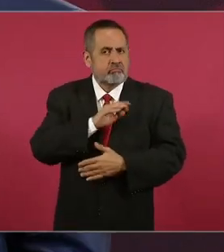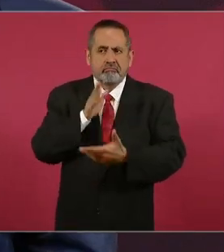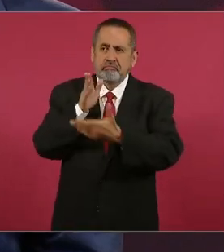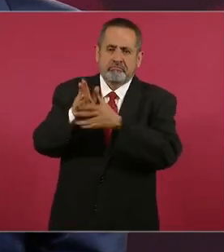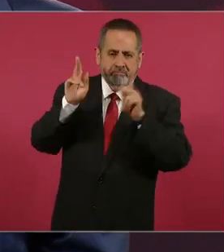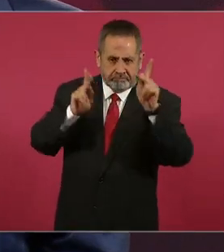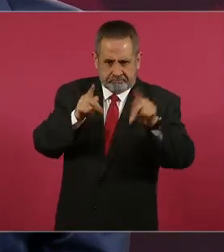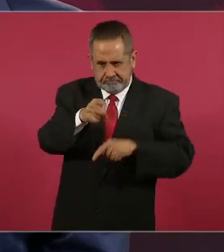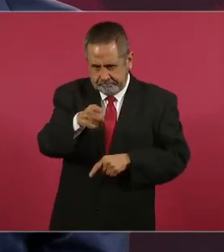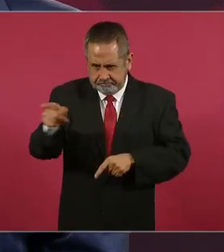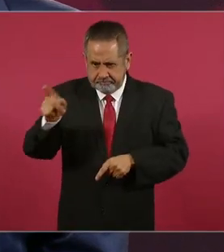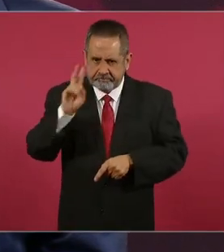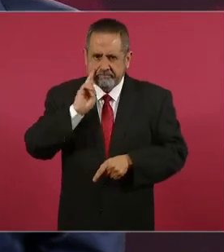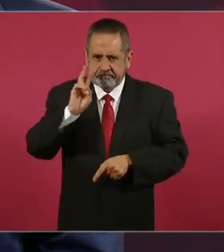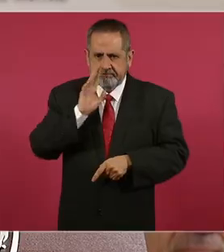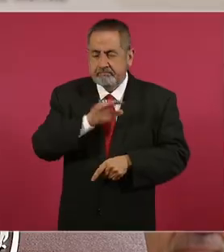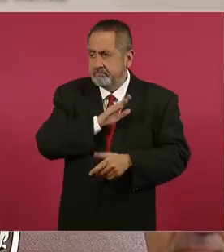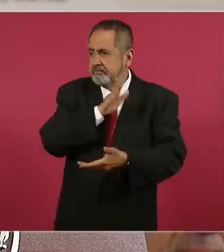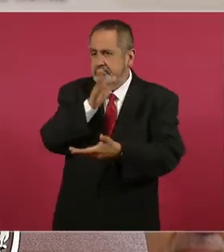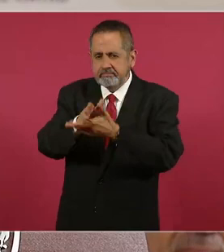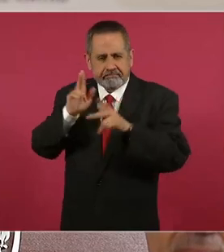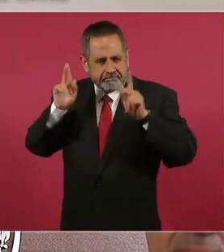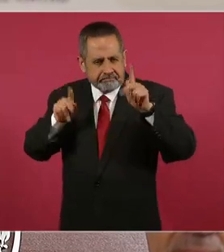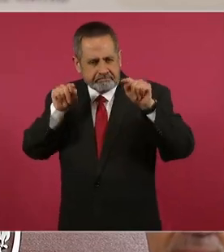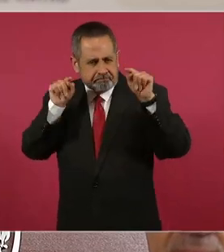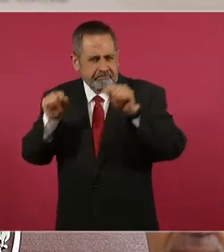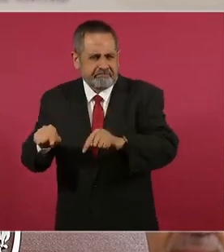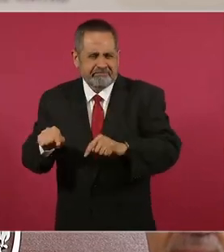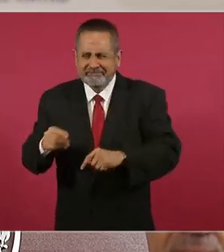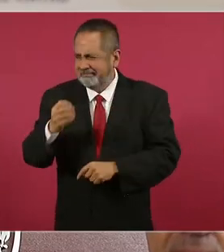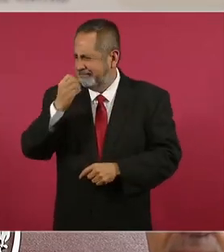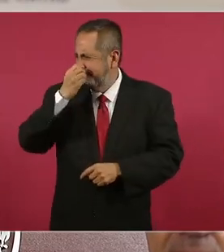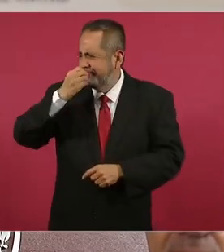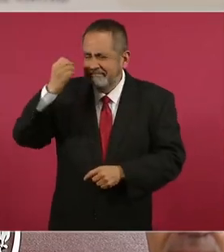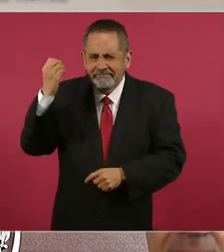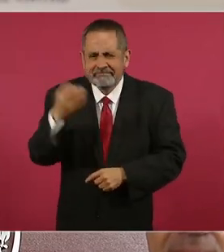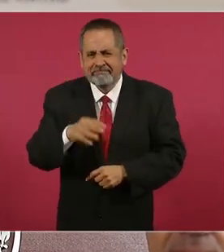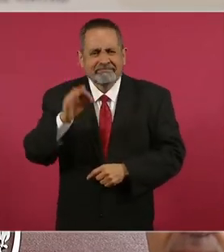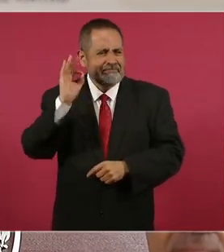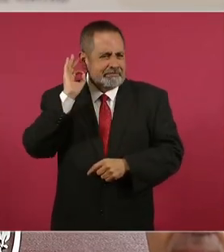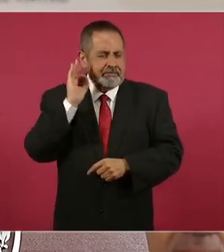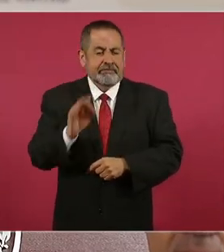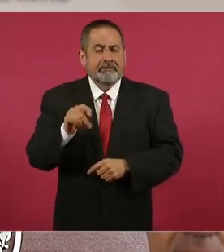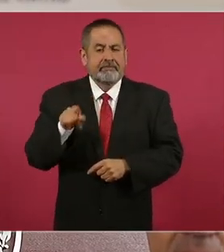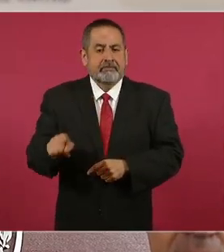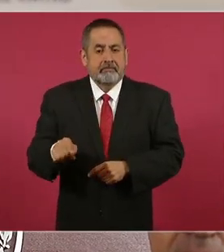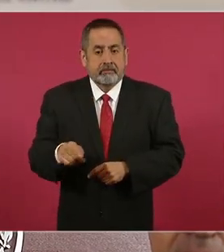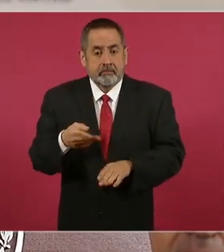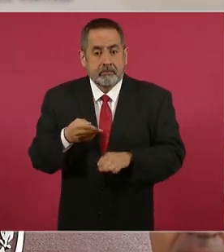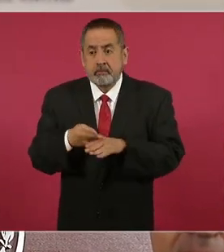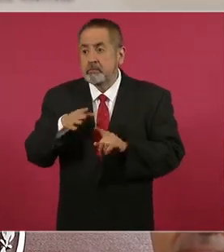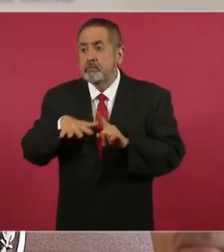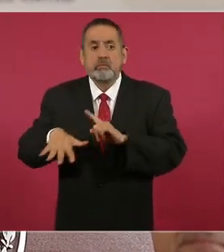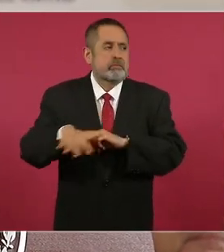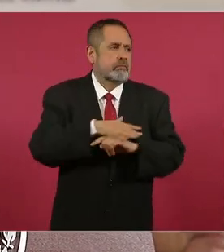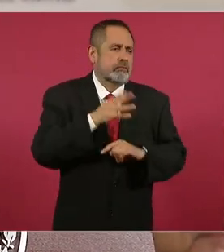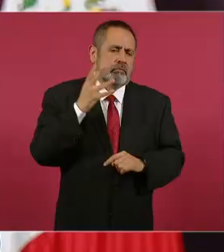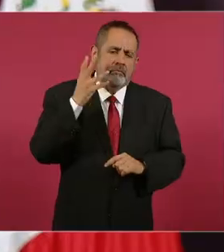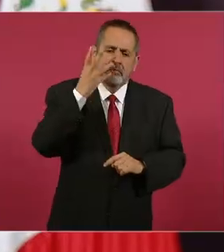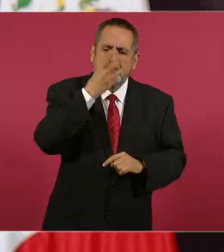visitarlo, es de primera y muy bello porque